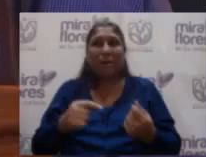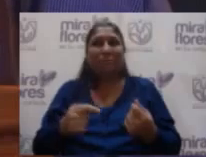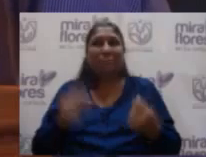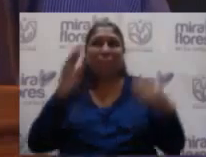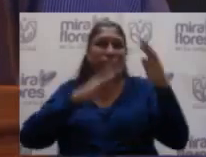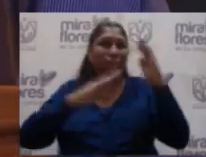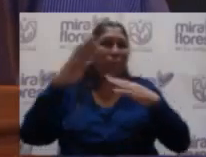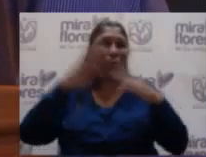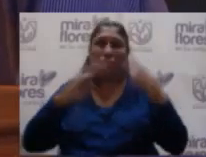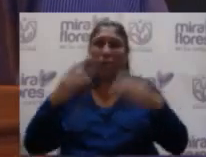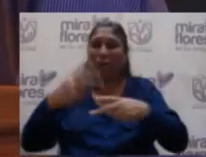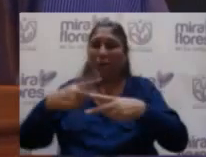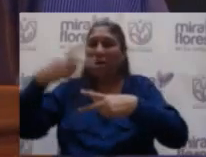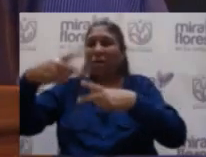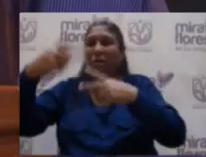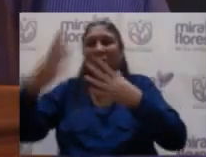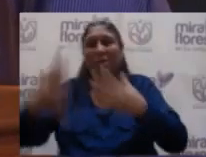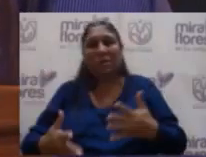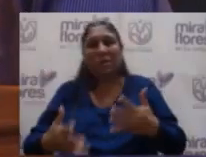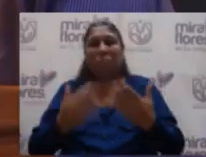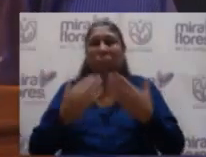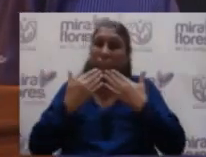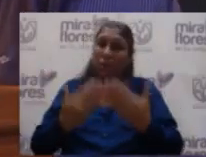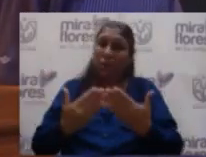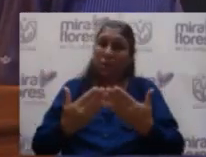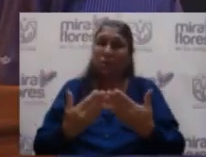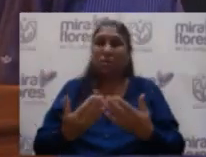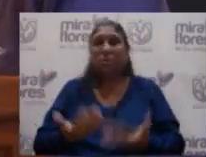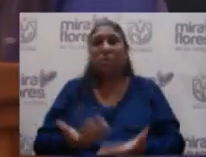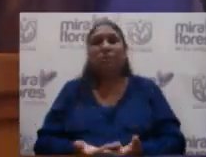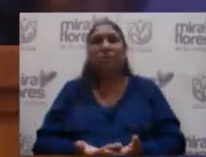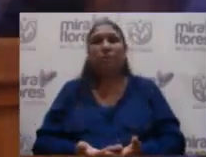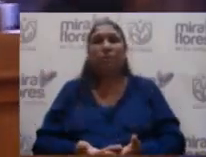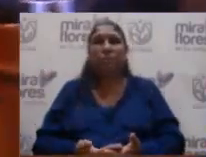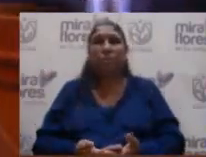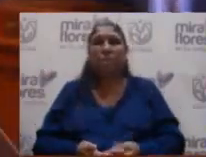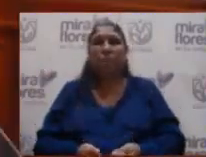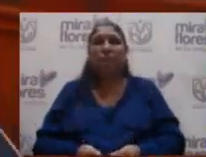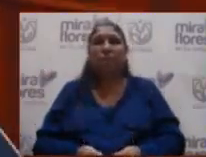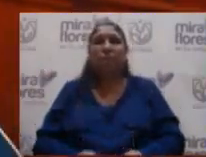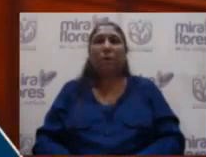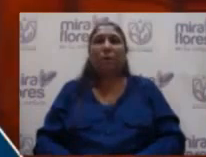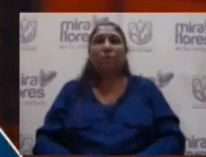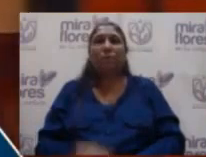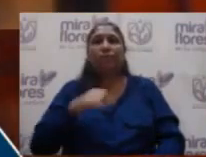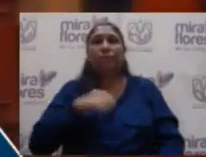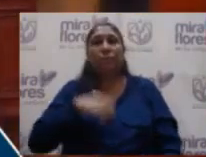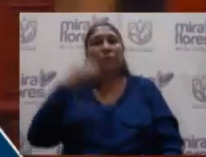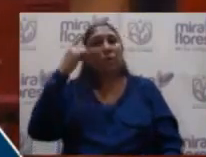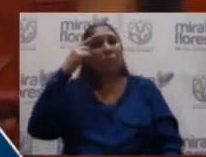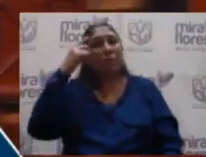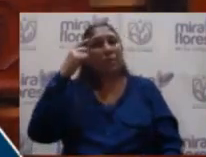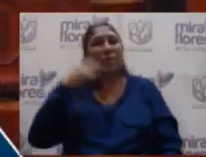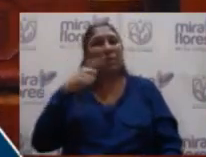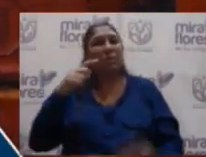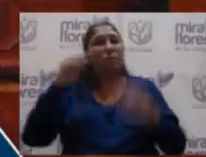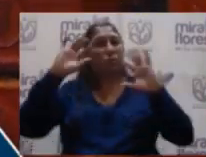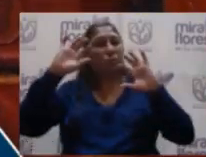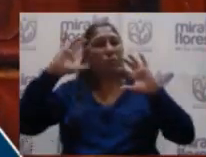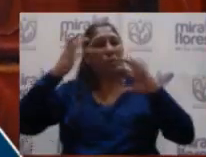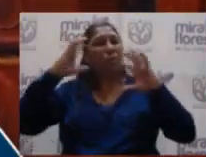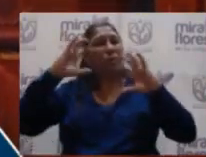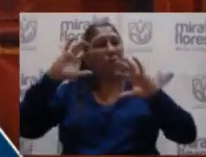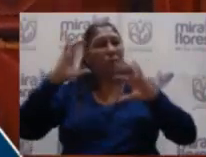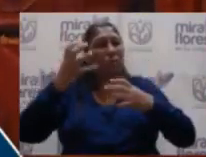al vecino miraflorino. Gracias, señor alcalde. Bien, creo que estamos también confundiendo algunas